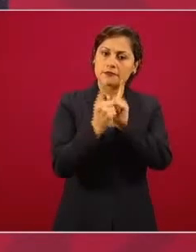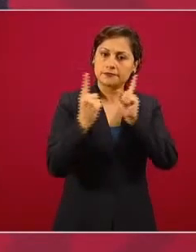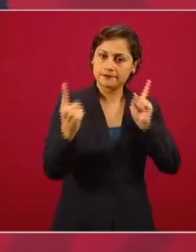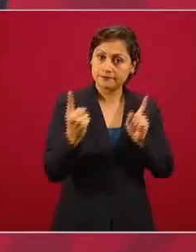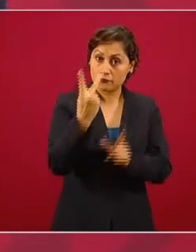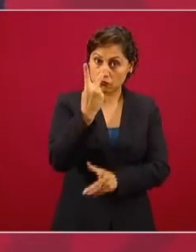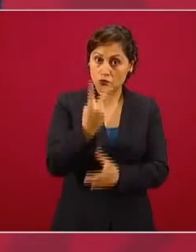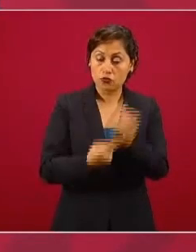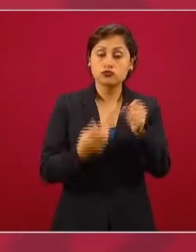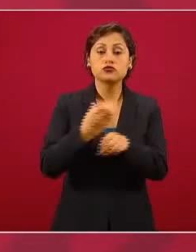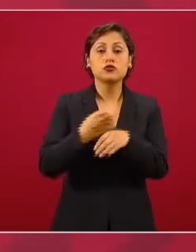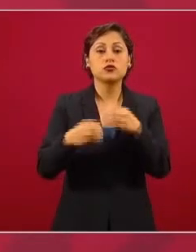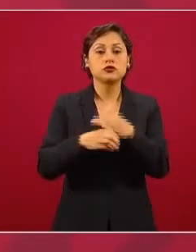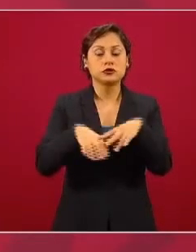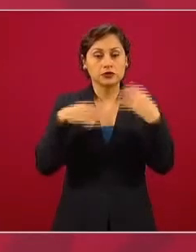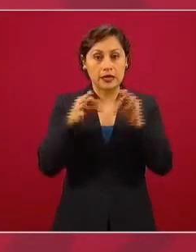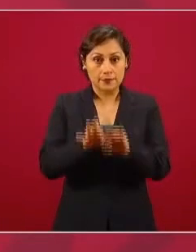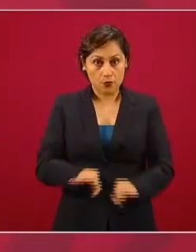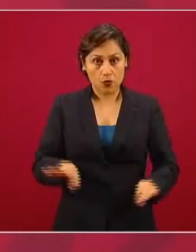Es lo que está